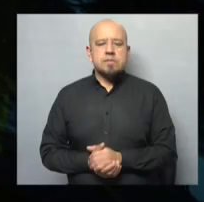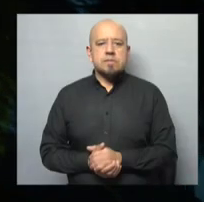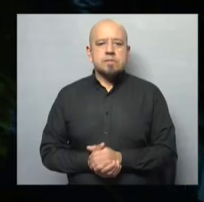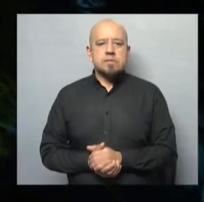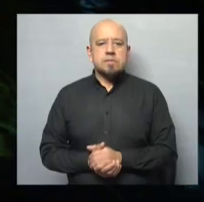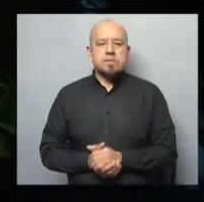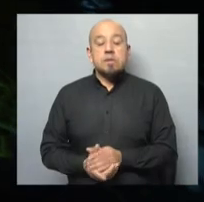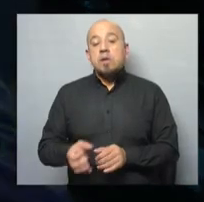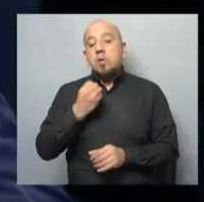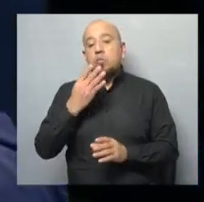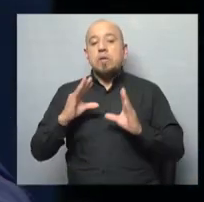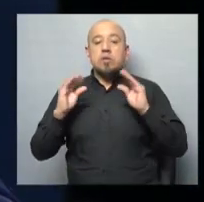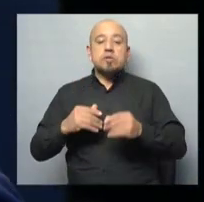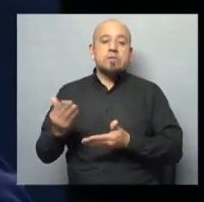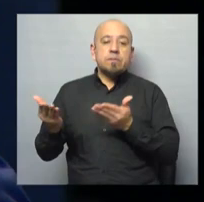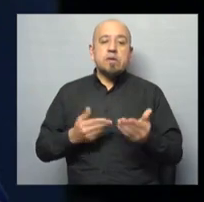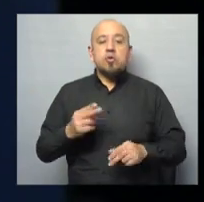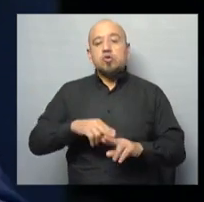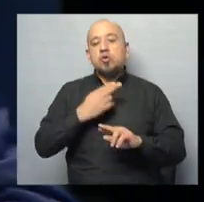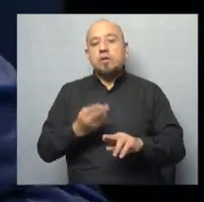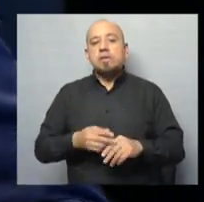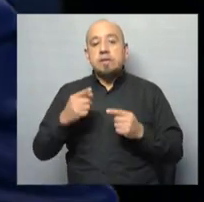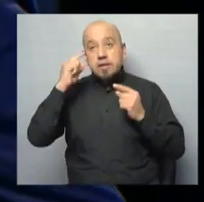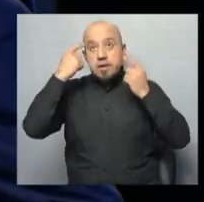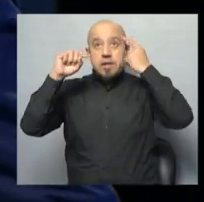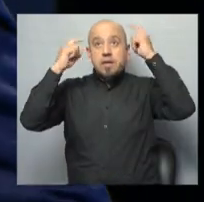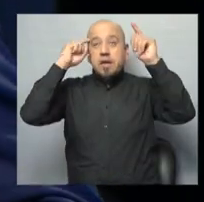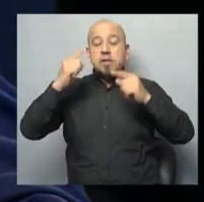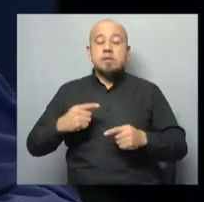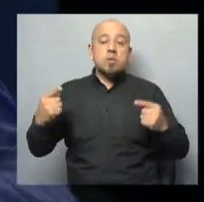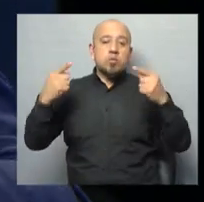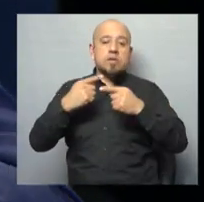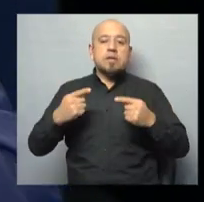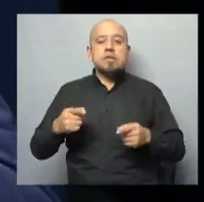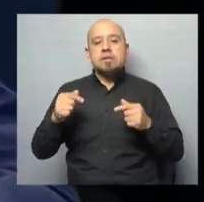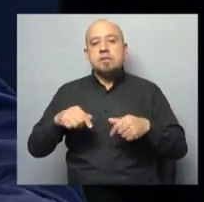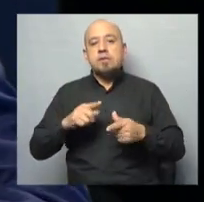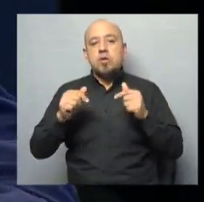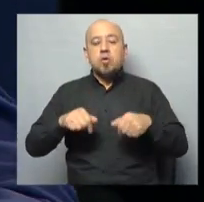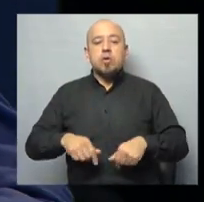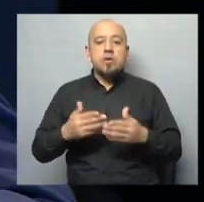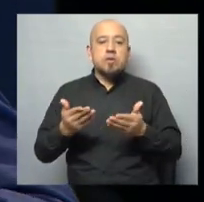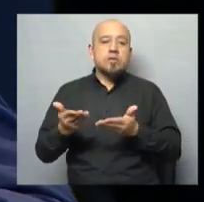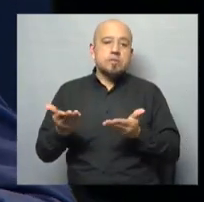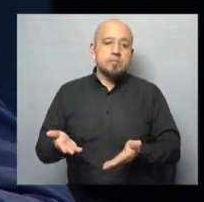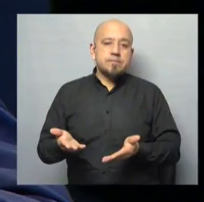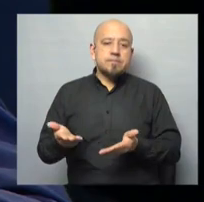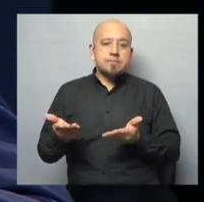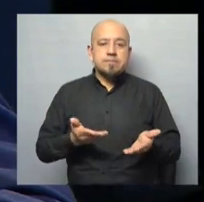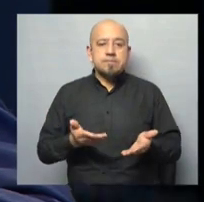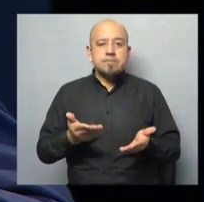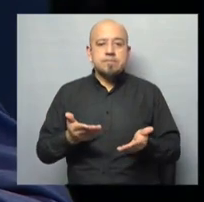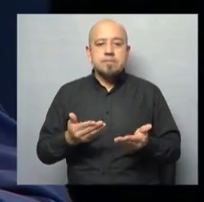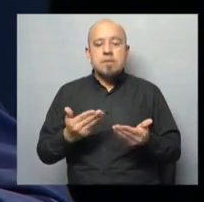buenas noches bienvenidos a una nueva propuesta de ideas cruzadas en este caso en el día de hoy tenemos una